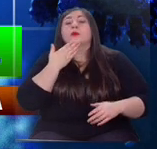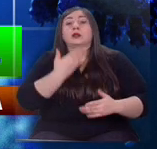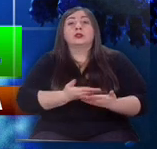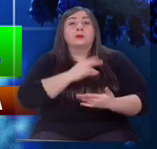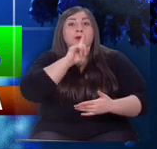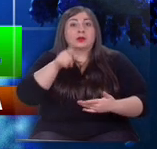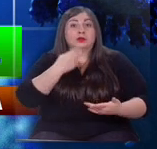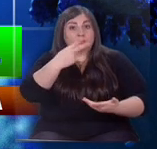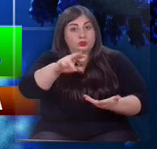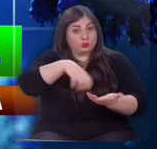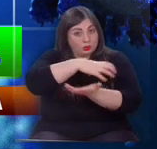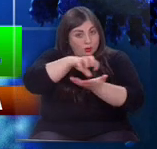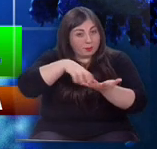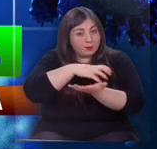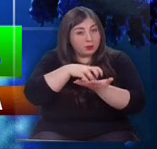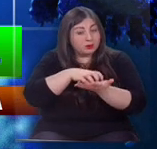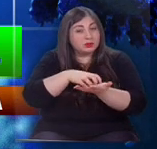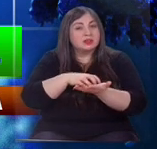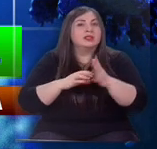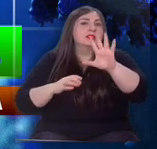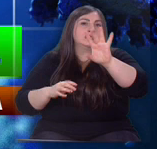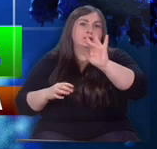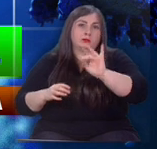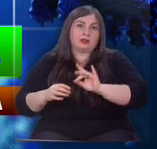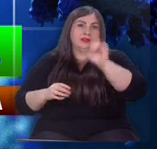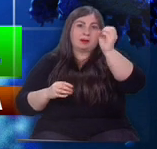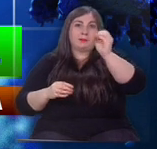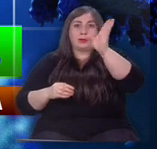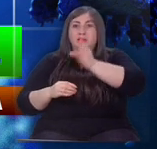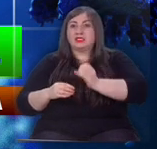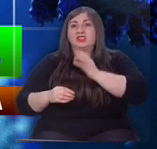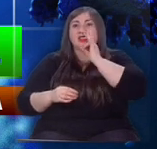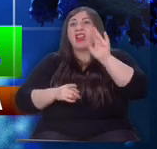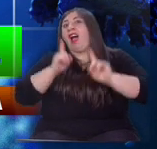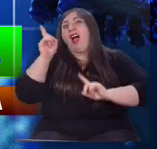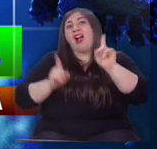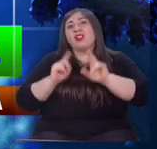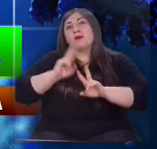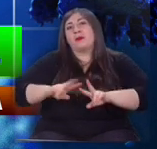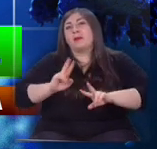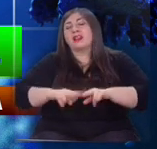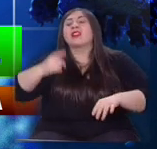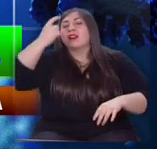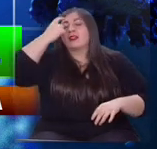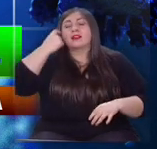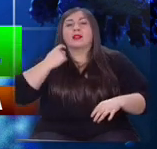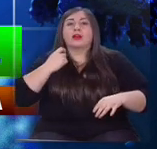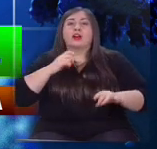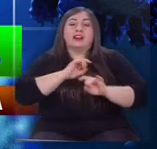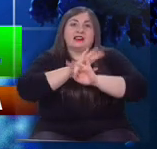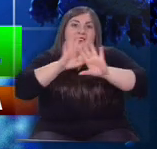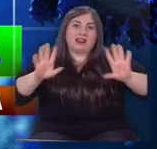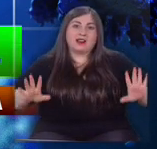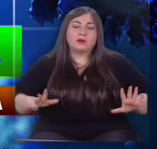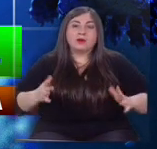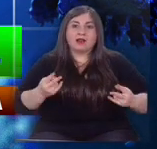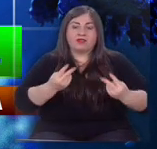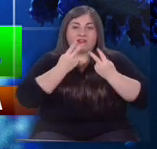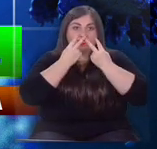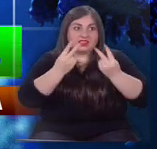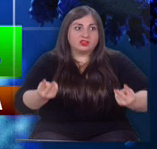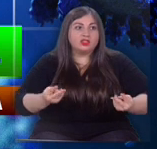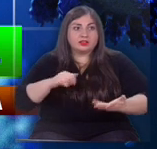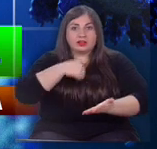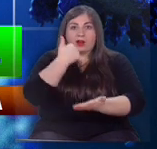preguntas respecto de su comuna en particular, solo un 50% cree que está algo preparado. Entonces, claramente tenemos ahí una percepción de los